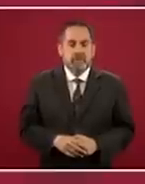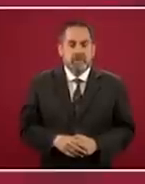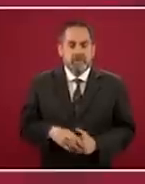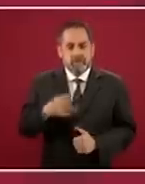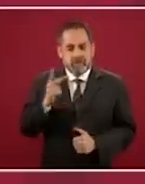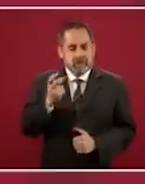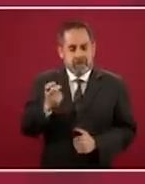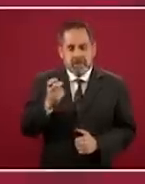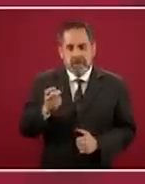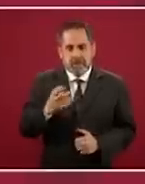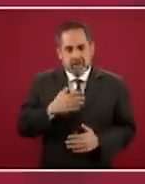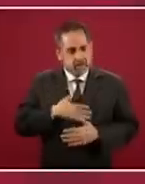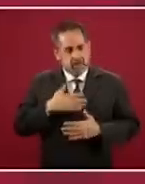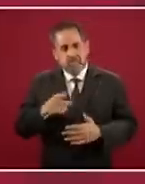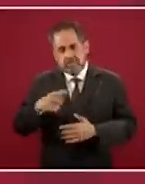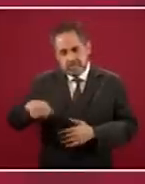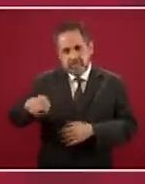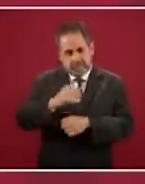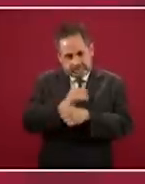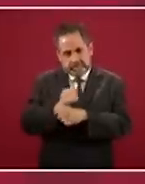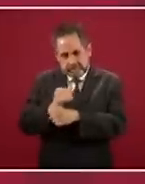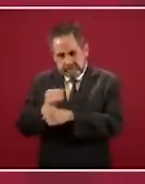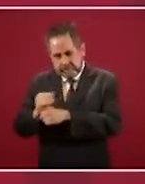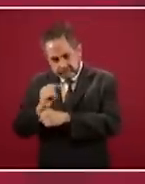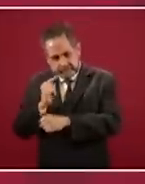Pero eso les corresponde a ustedes